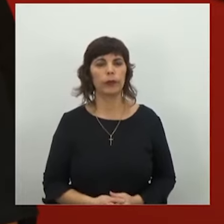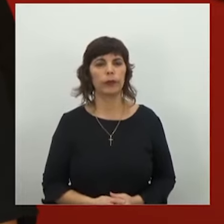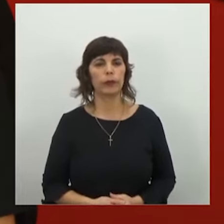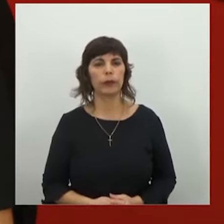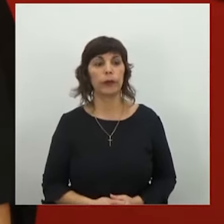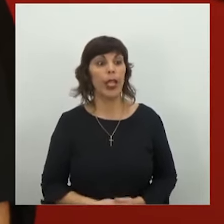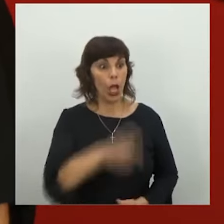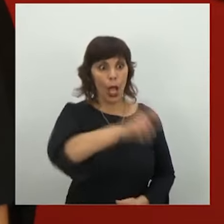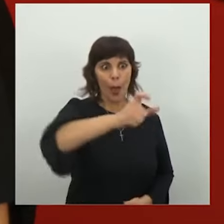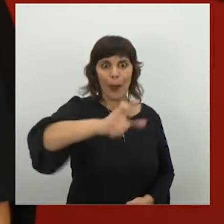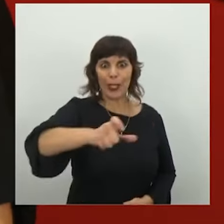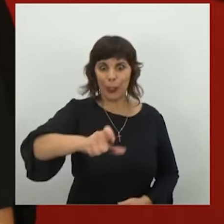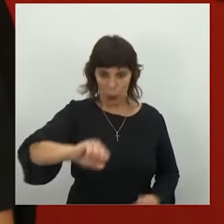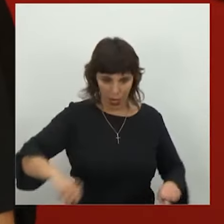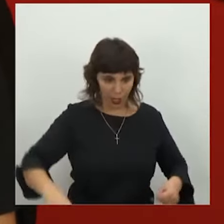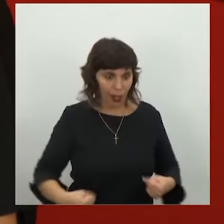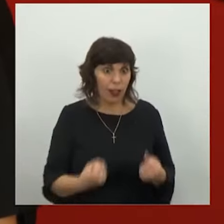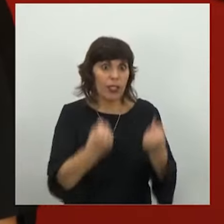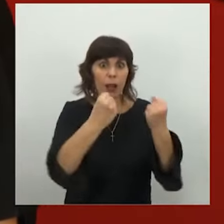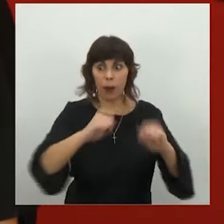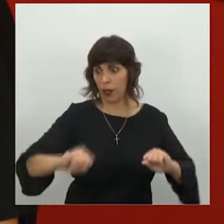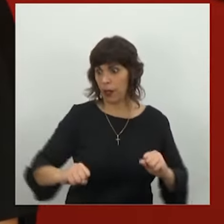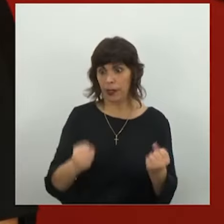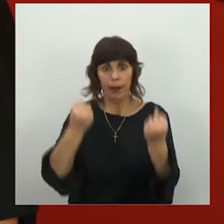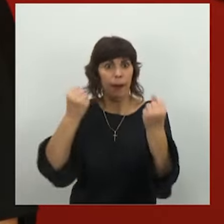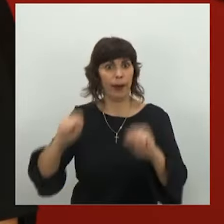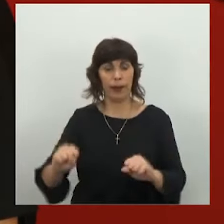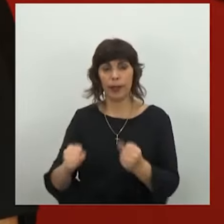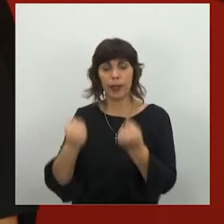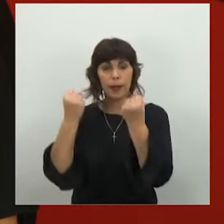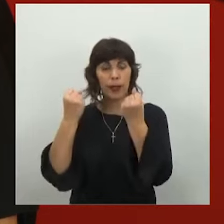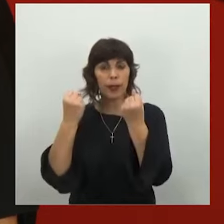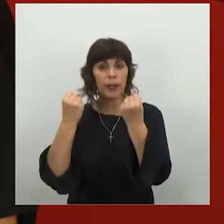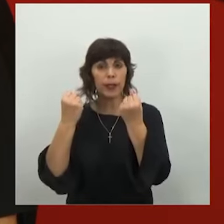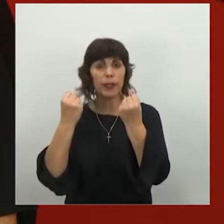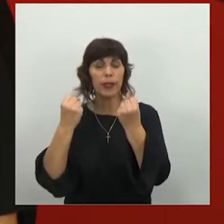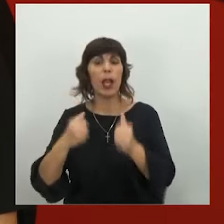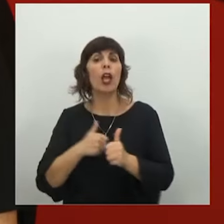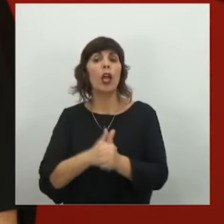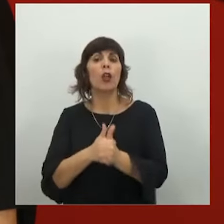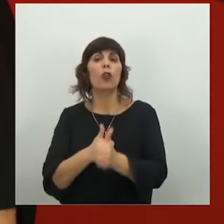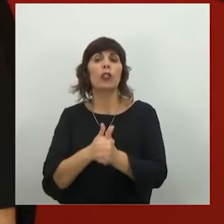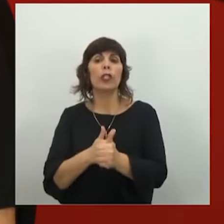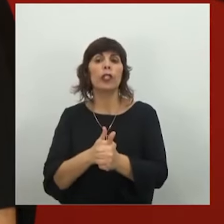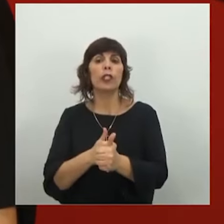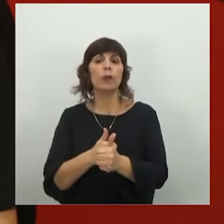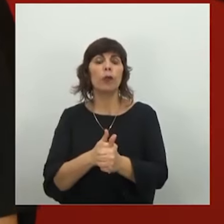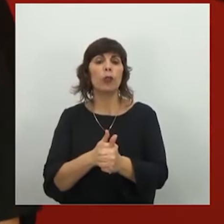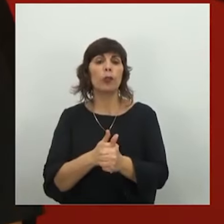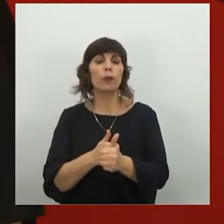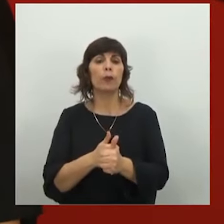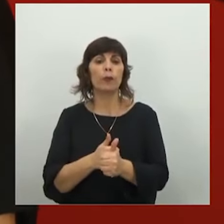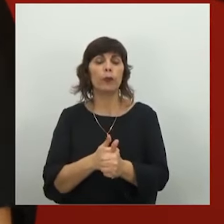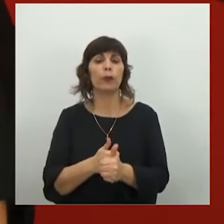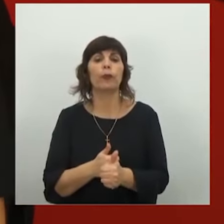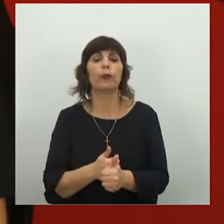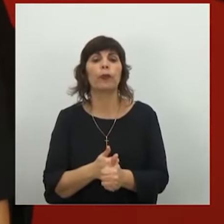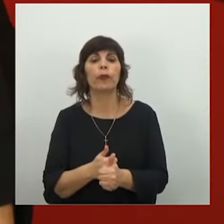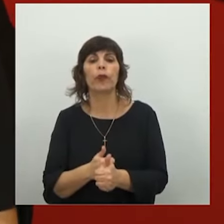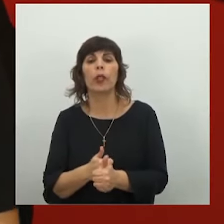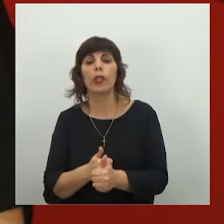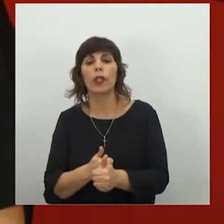se habían convertido y habían aumentado los discípulos, dice la Biblia que en aquellos